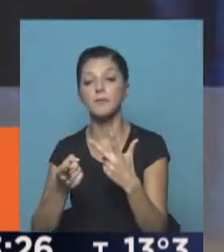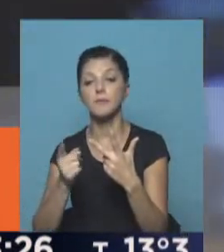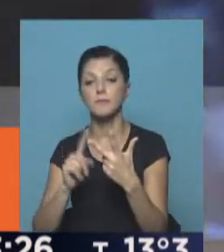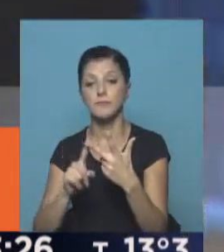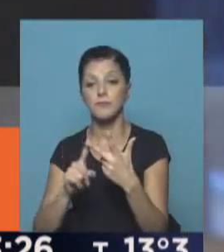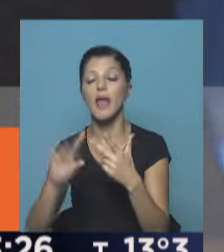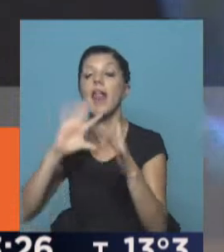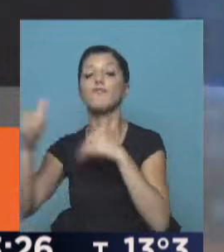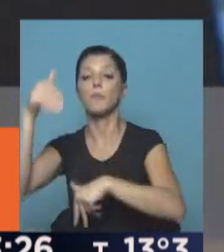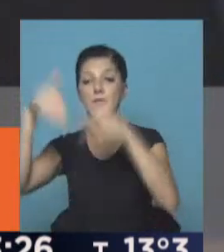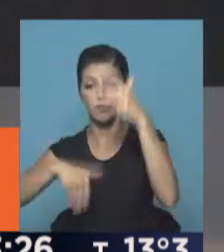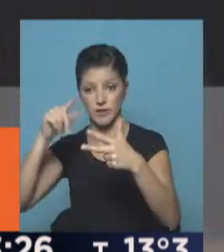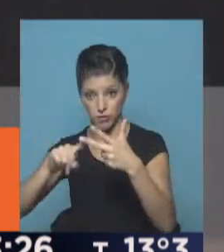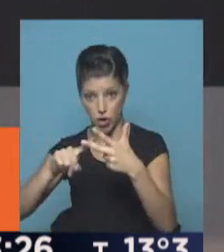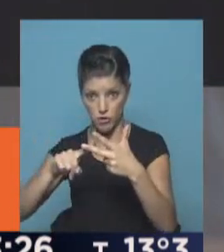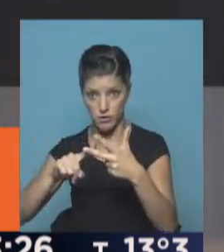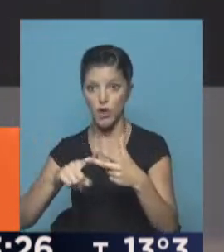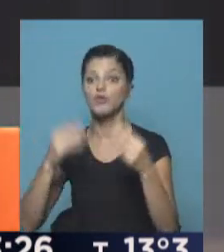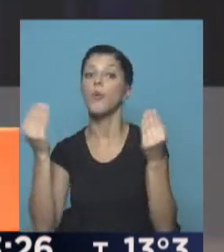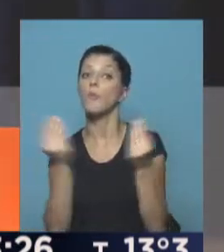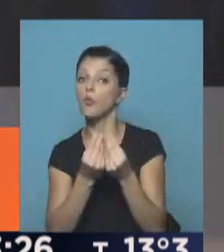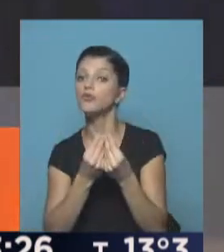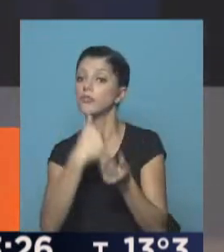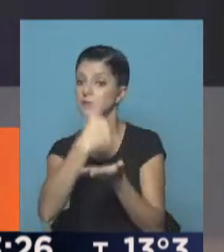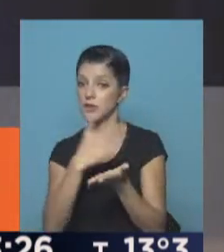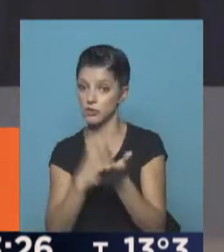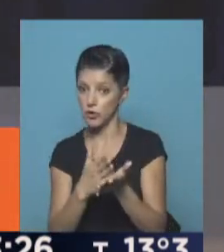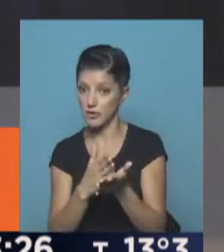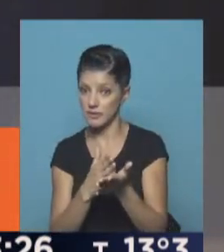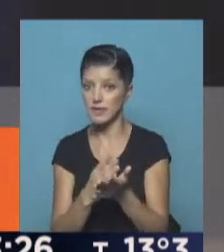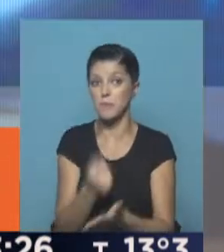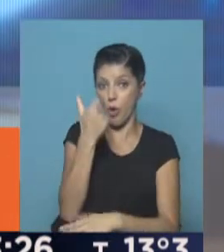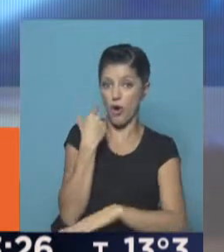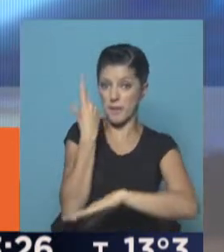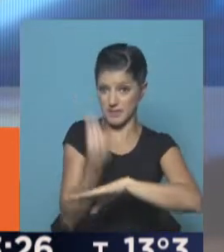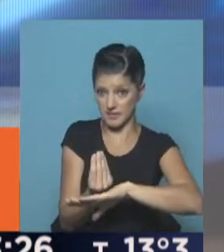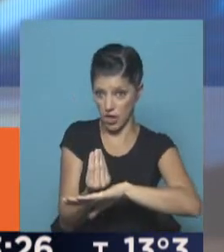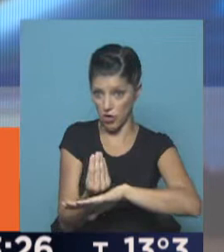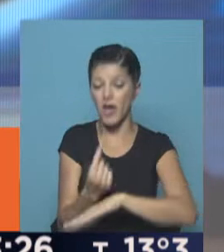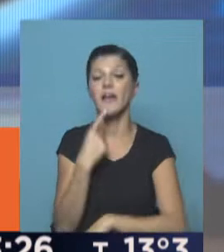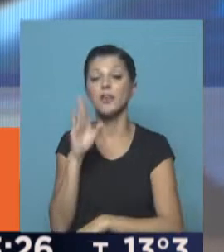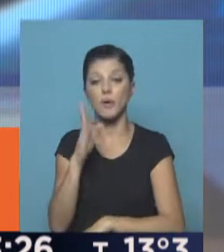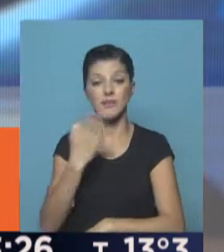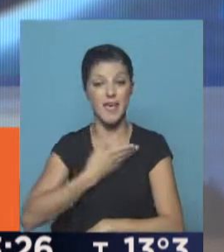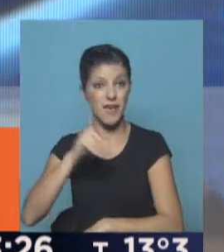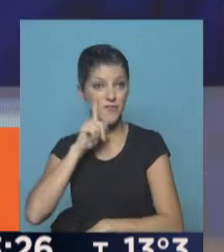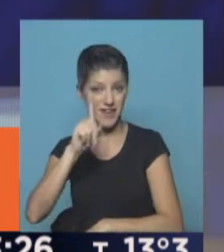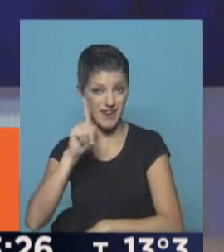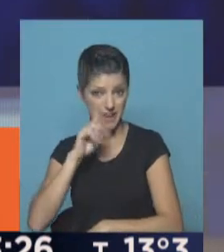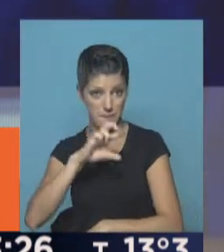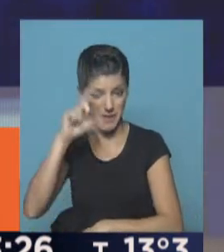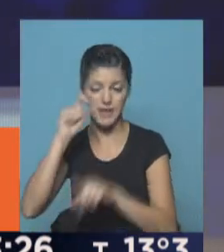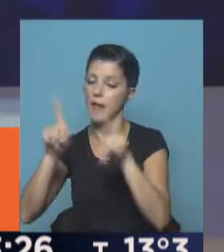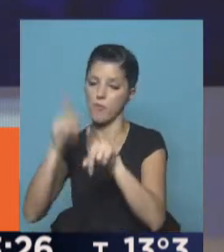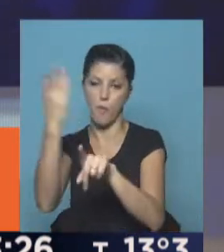estructura electoral. Son muchos los elegidos para pocos representados. Esto es lo que dijo Edouard Philippe y también lo dijo Macron.